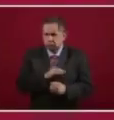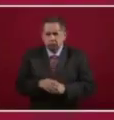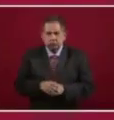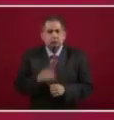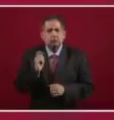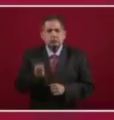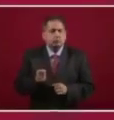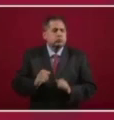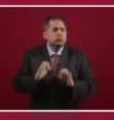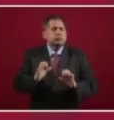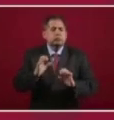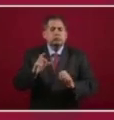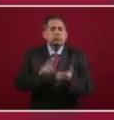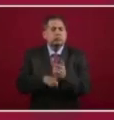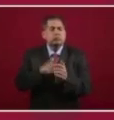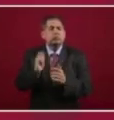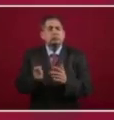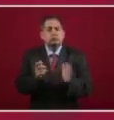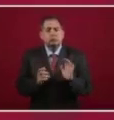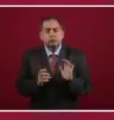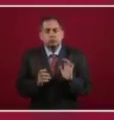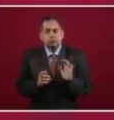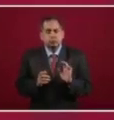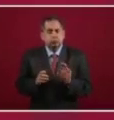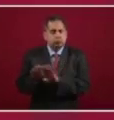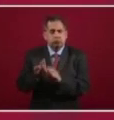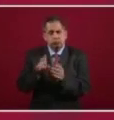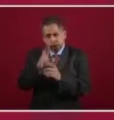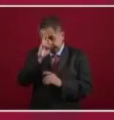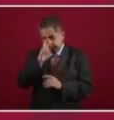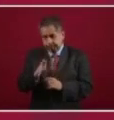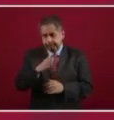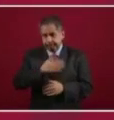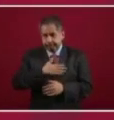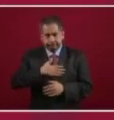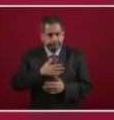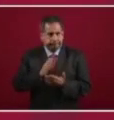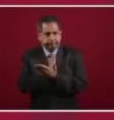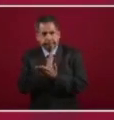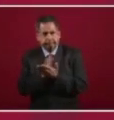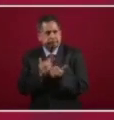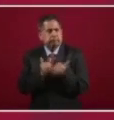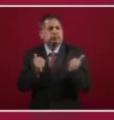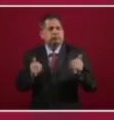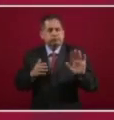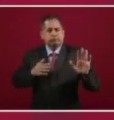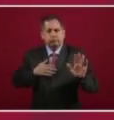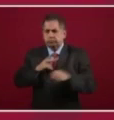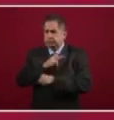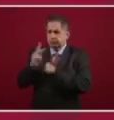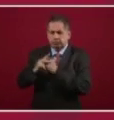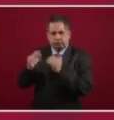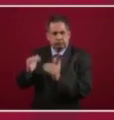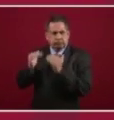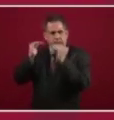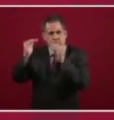Cuidando nada más lo que tiene que ver con nuestra independencia. Somos un país